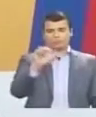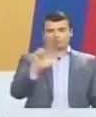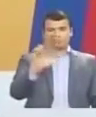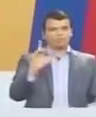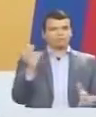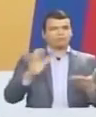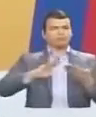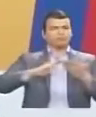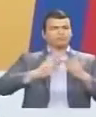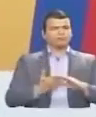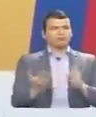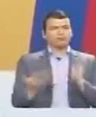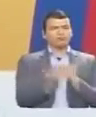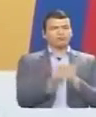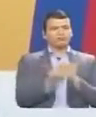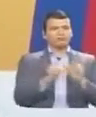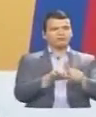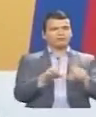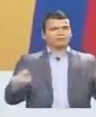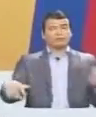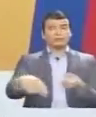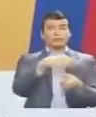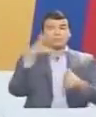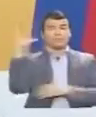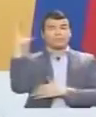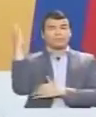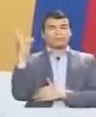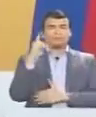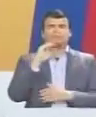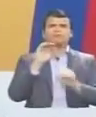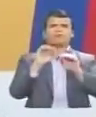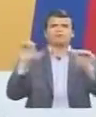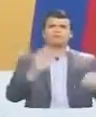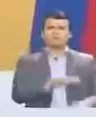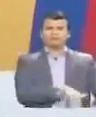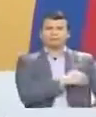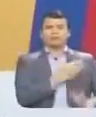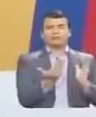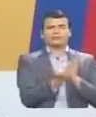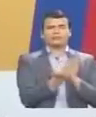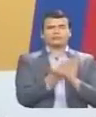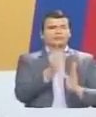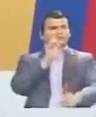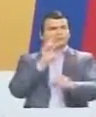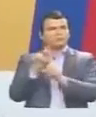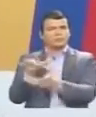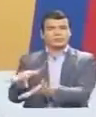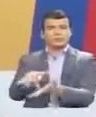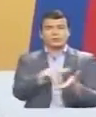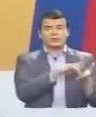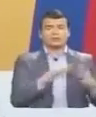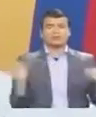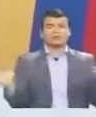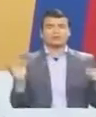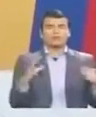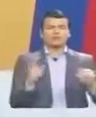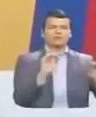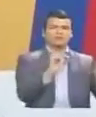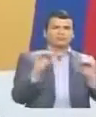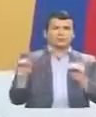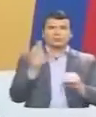comunidades educativas de todas las regiones del país, convocadas por el Ministerio de Educación para que participen en el Foro Educativo